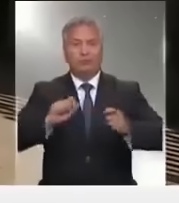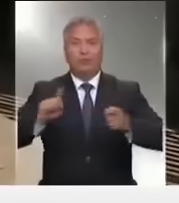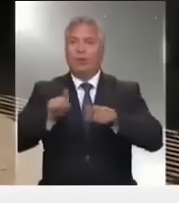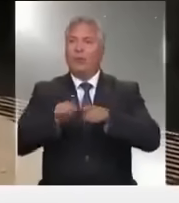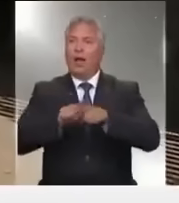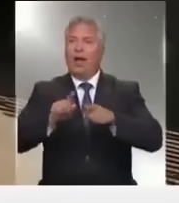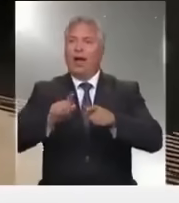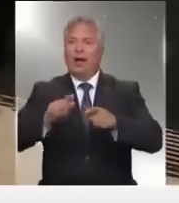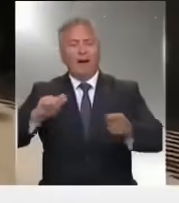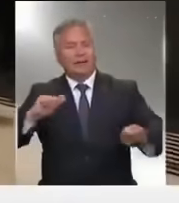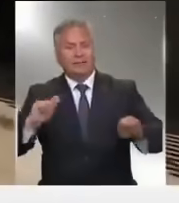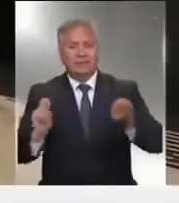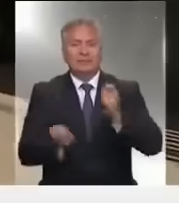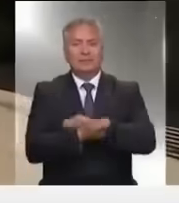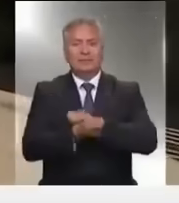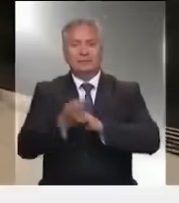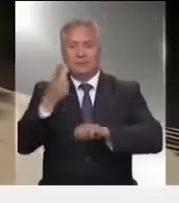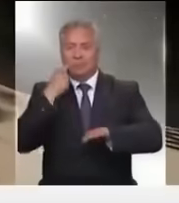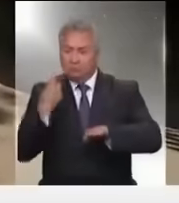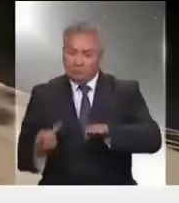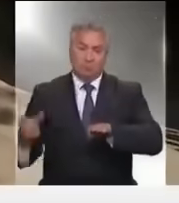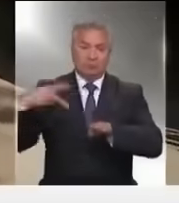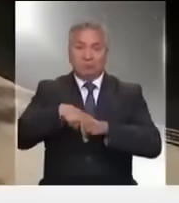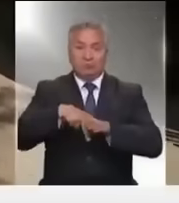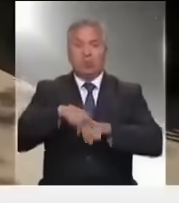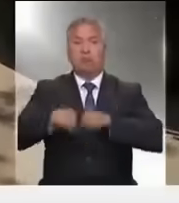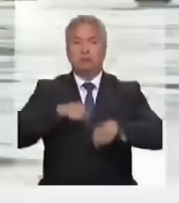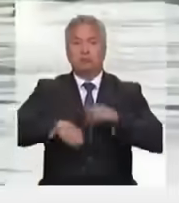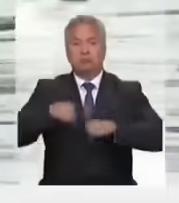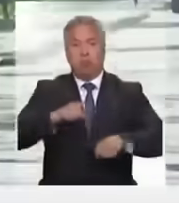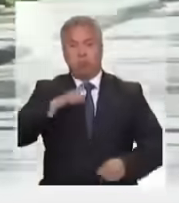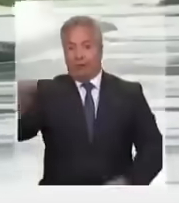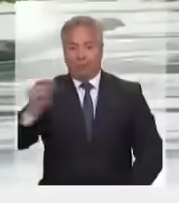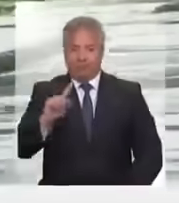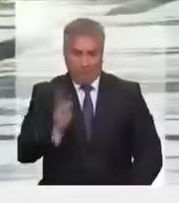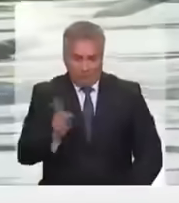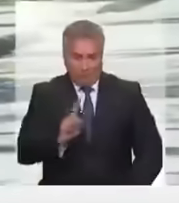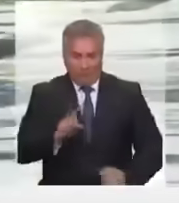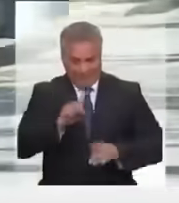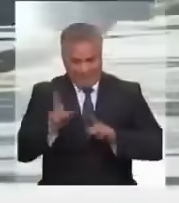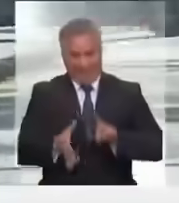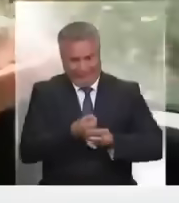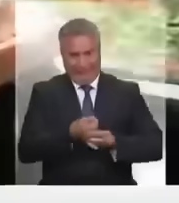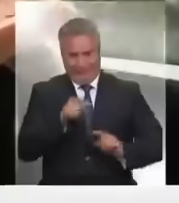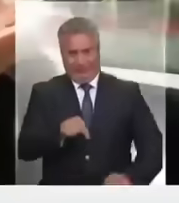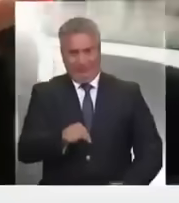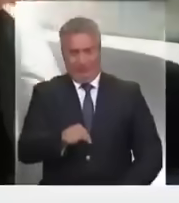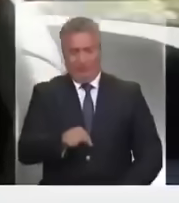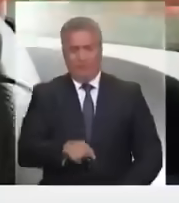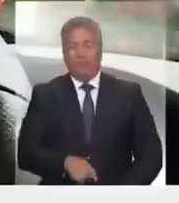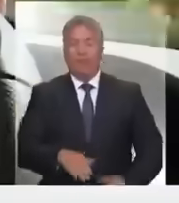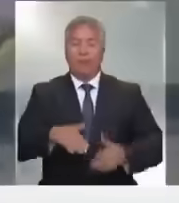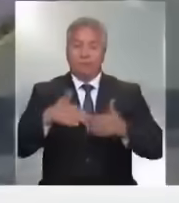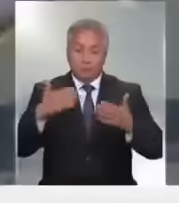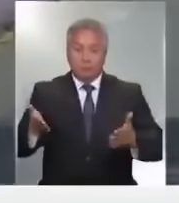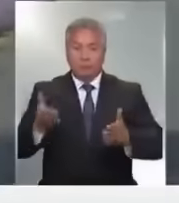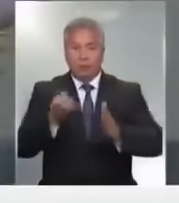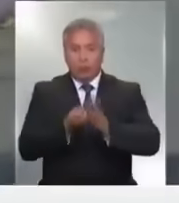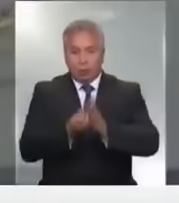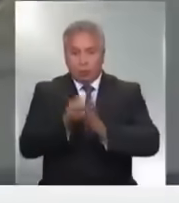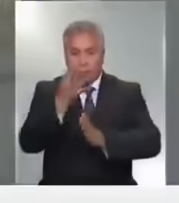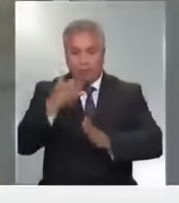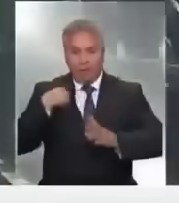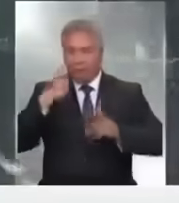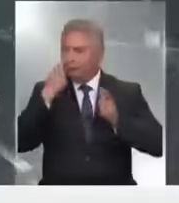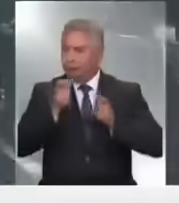en la medida de transporte de lo antisocial en caso de que la sustraiga. Pero mientras estábamos en el patrullaje, un nuevo robo